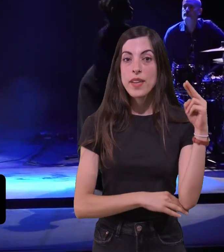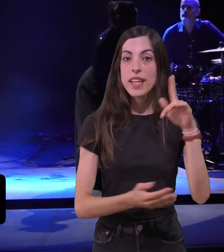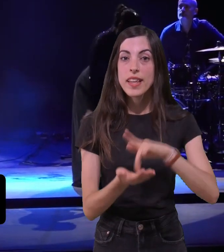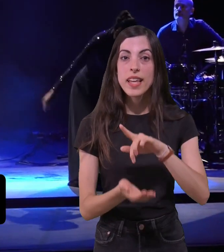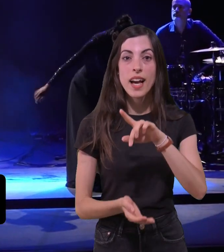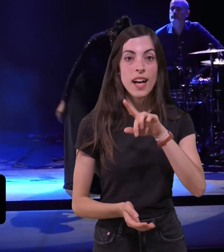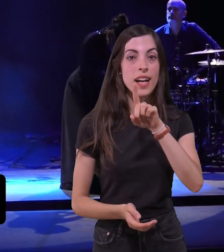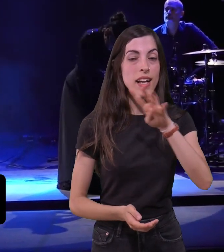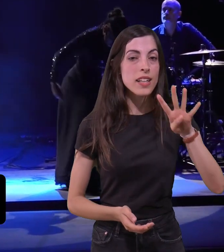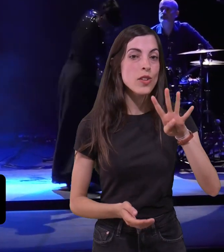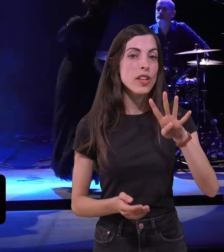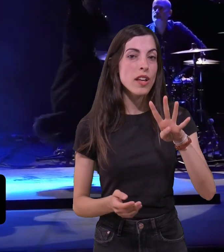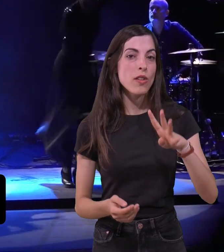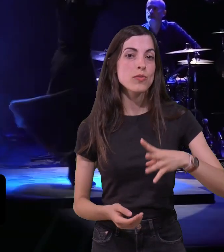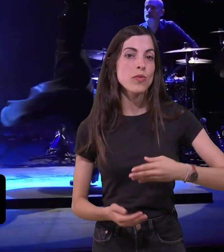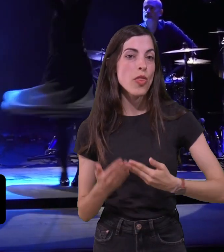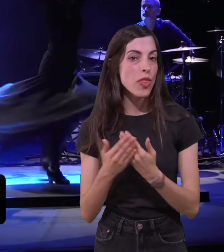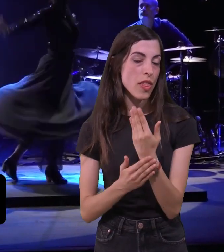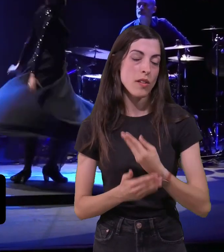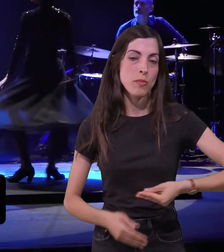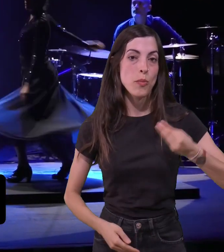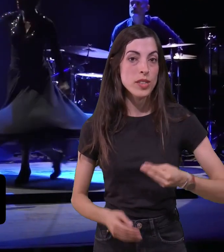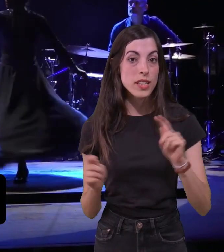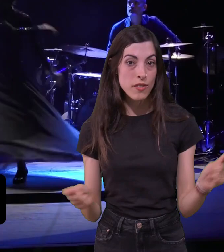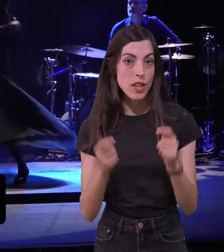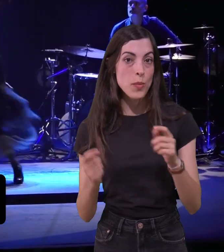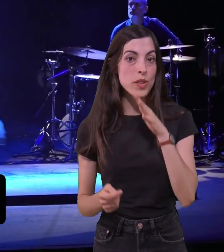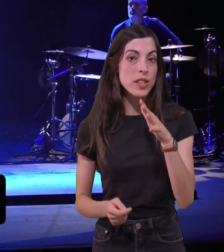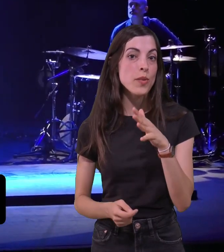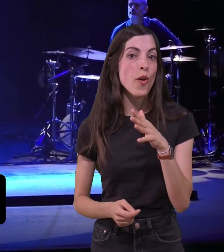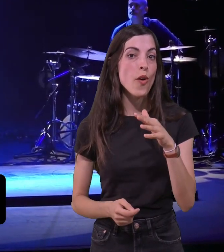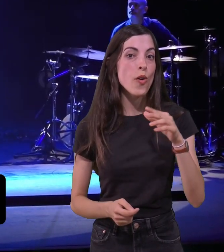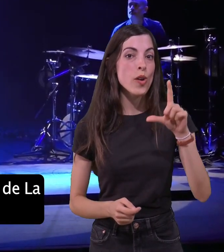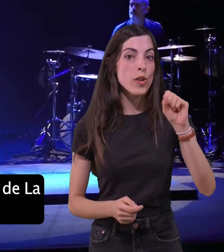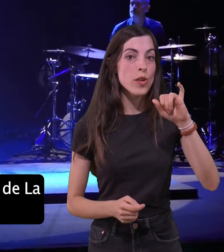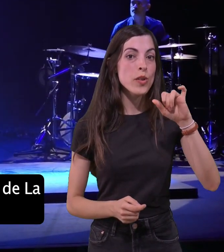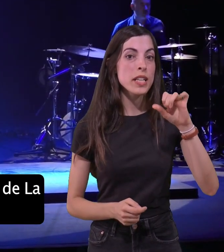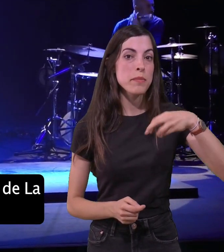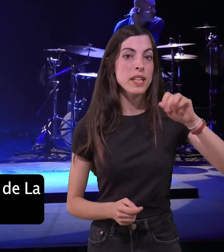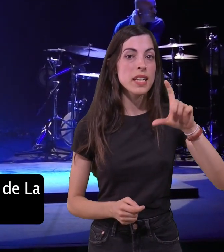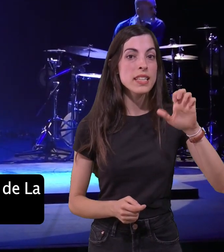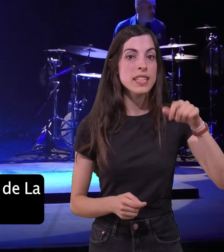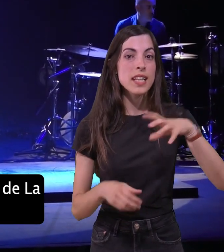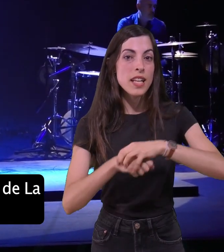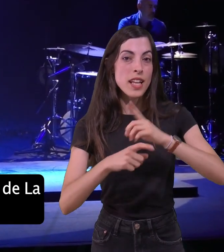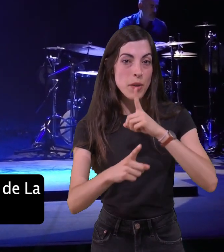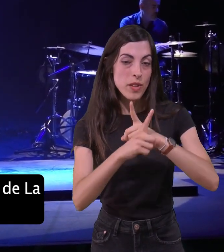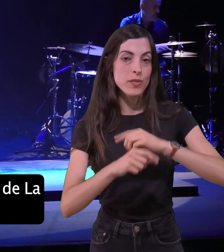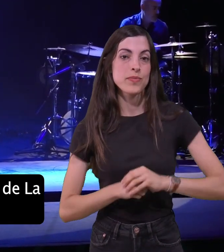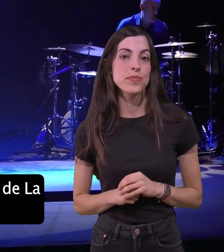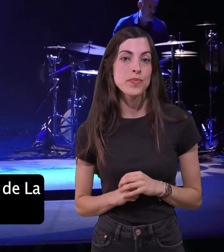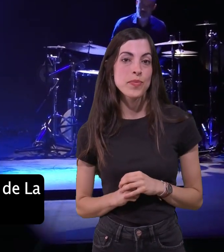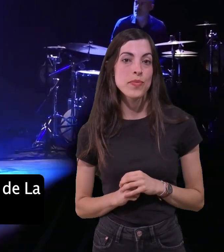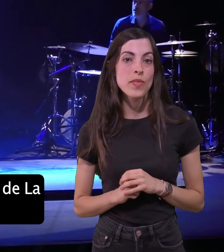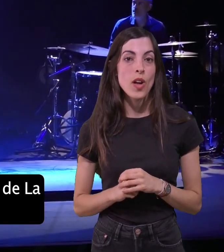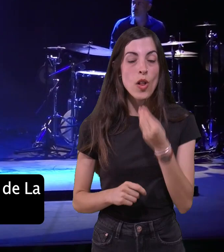El viernes día 14 es uno de los días grandes del festival con Lori Meyers y Los Enemigos, lo mejor del pop independiente y el